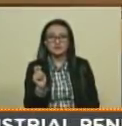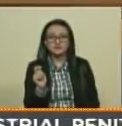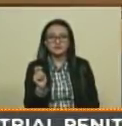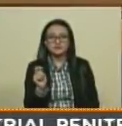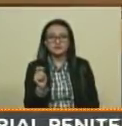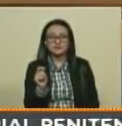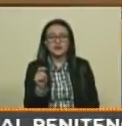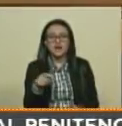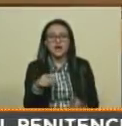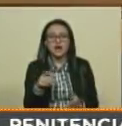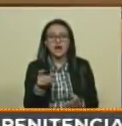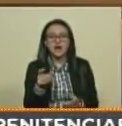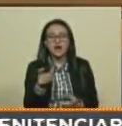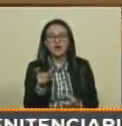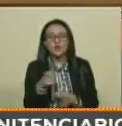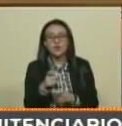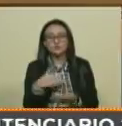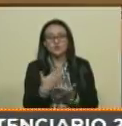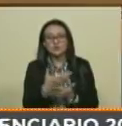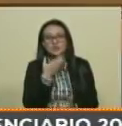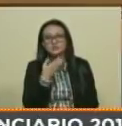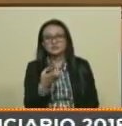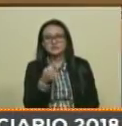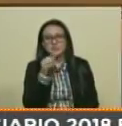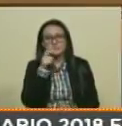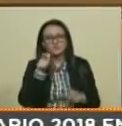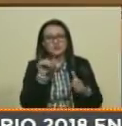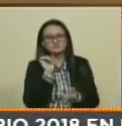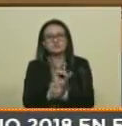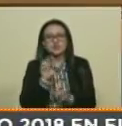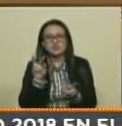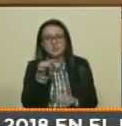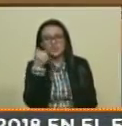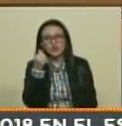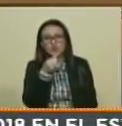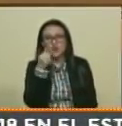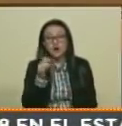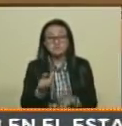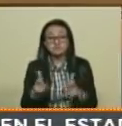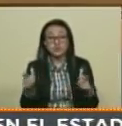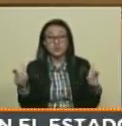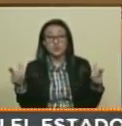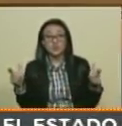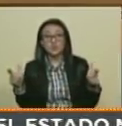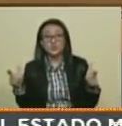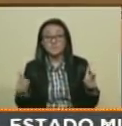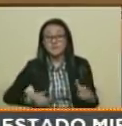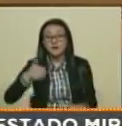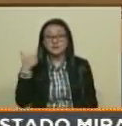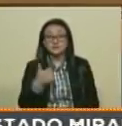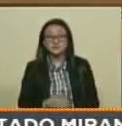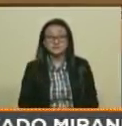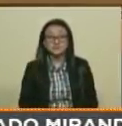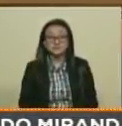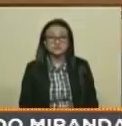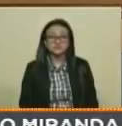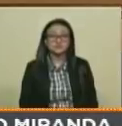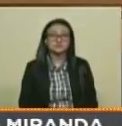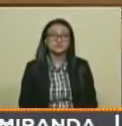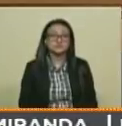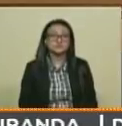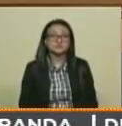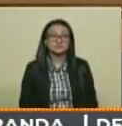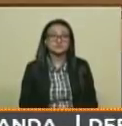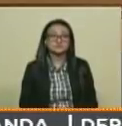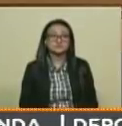Entre agosto y diciembre, igualmente, las órdenes de aprehensión por casos de droga se duplicaron con respecto a los